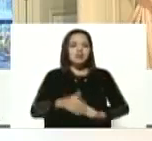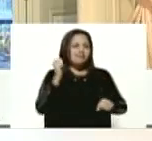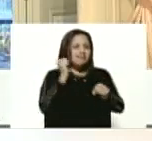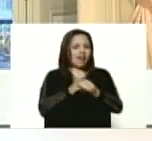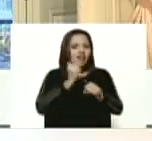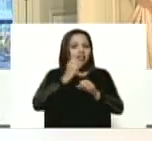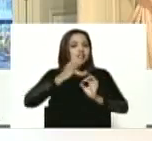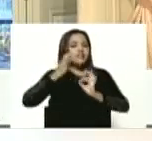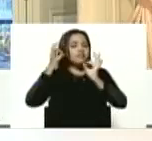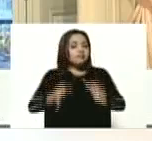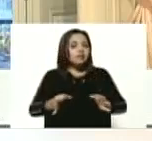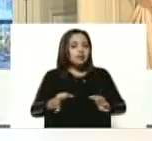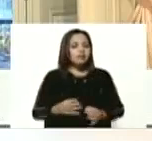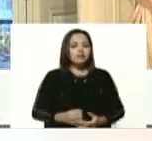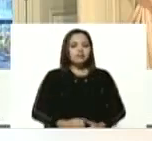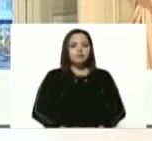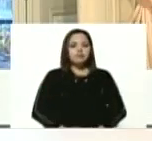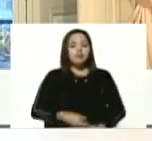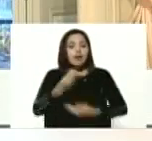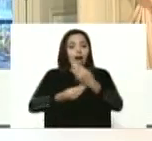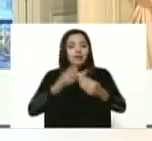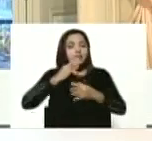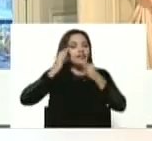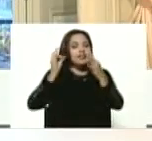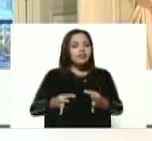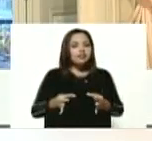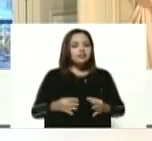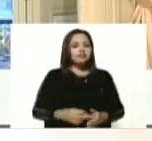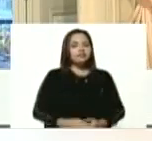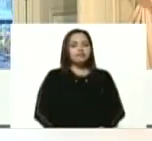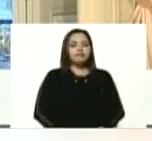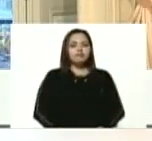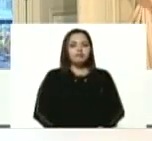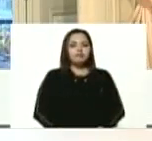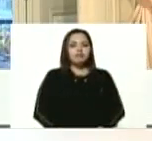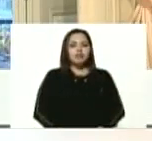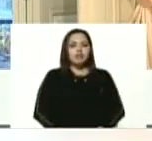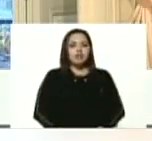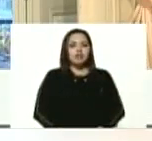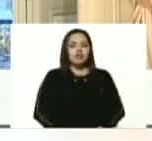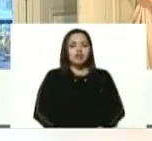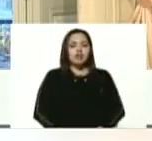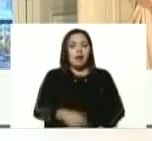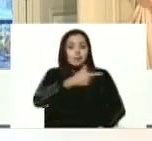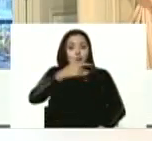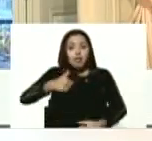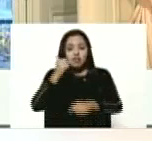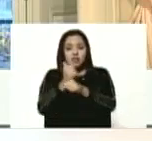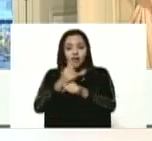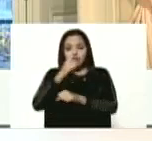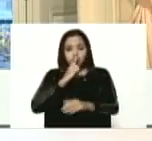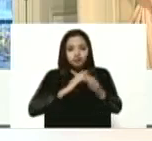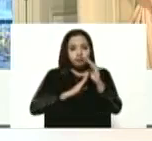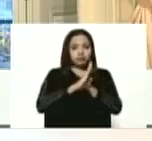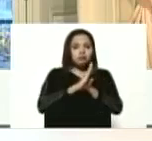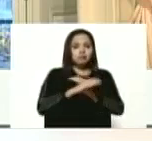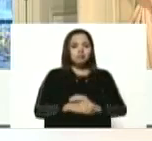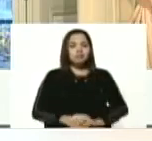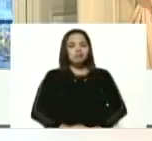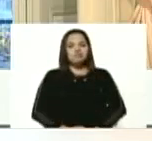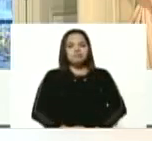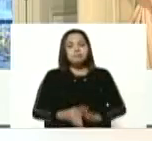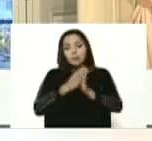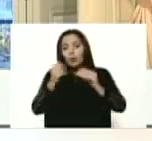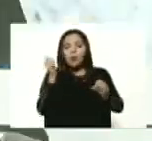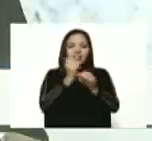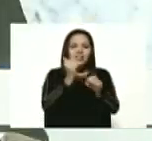trabajan de verdad, producen de verdad. Los héroes anónimos, Tarek, los héroes